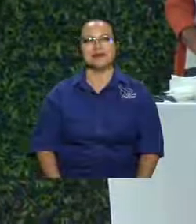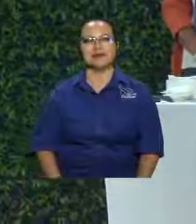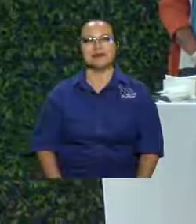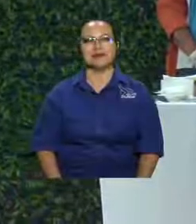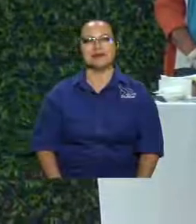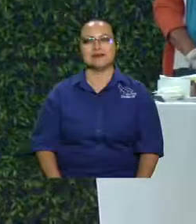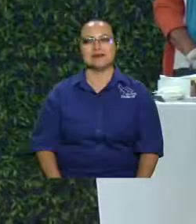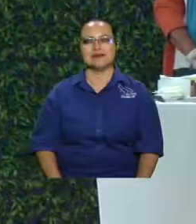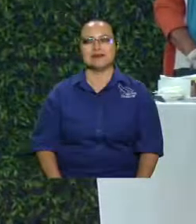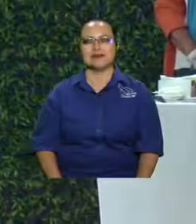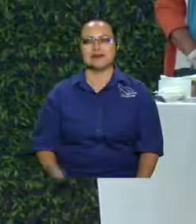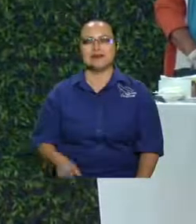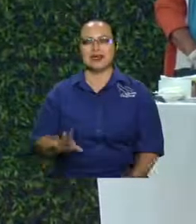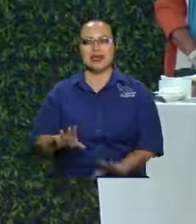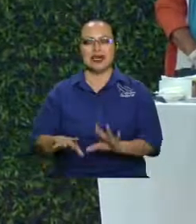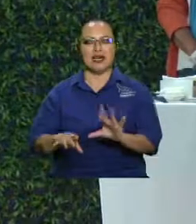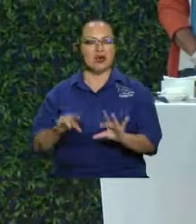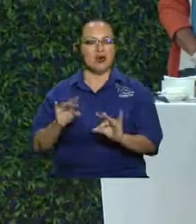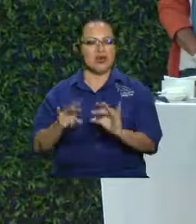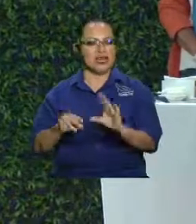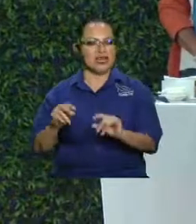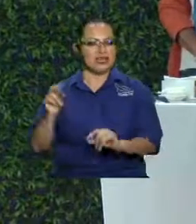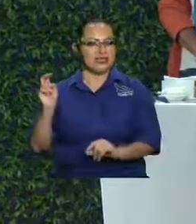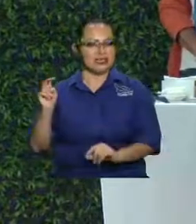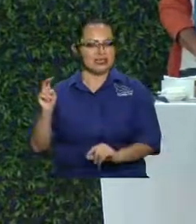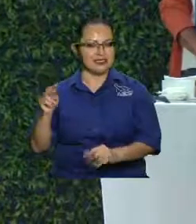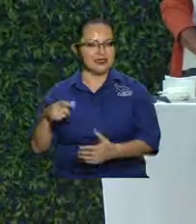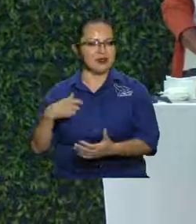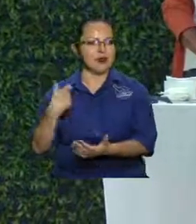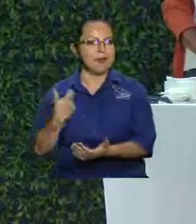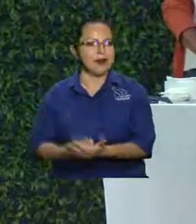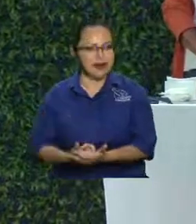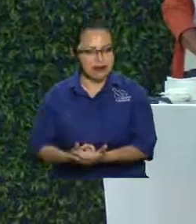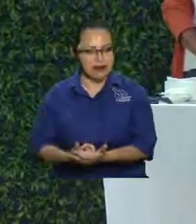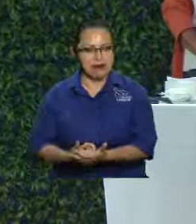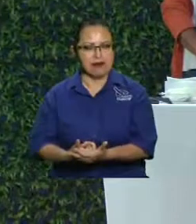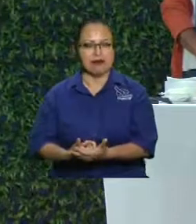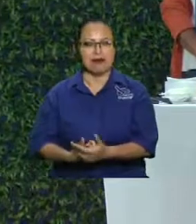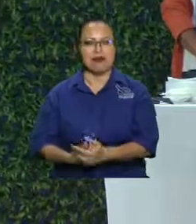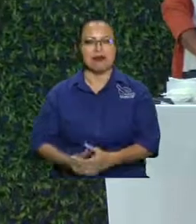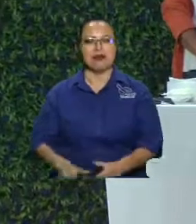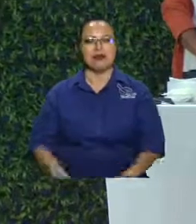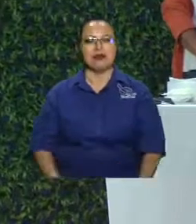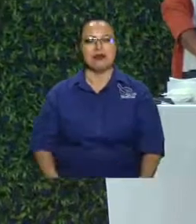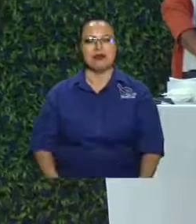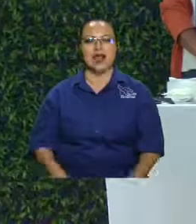Padre santo. ¿Un trabajo? No, algo que, que necesitas comprar.